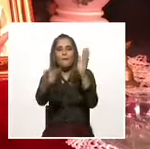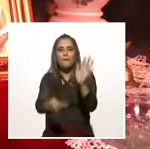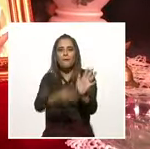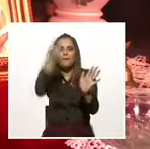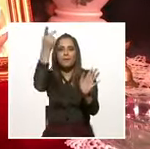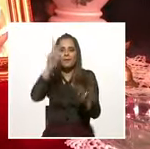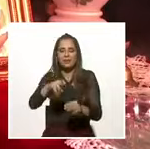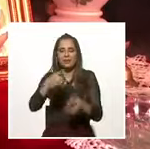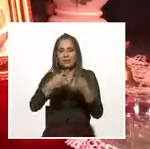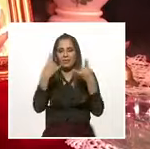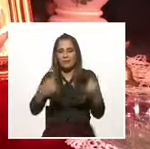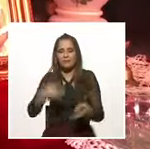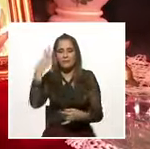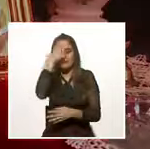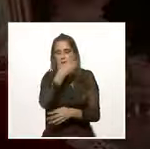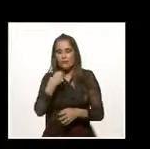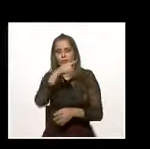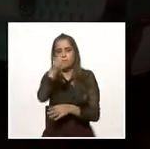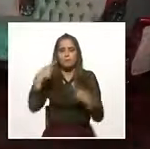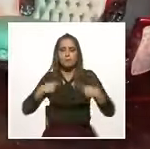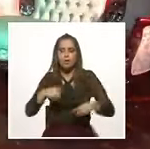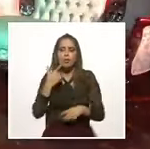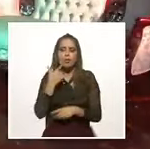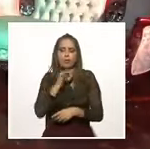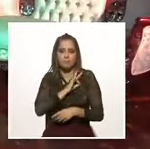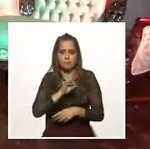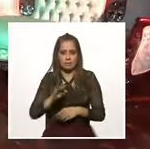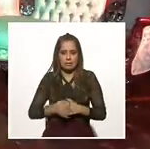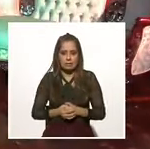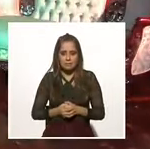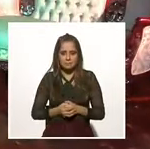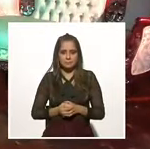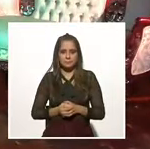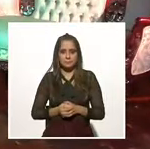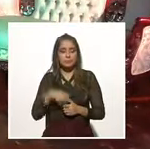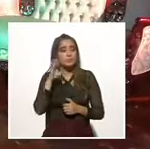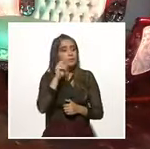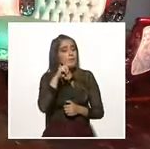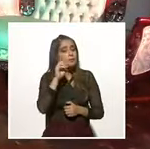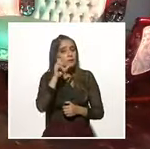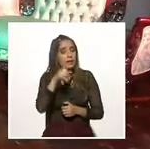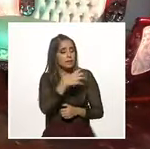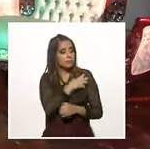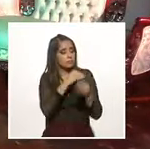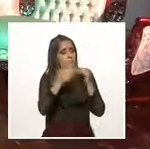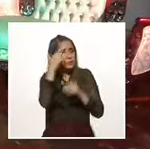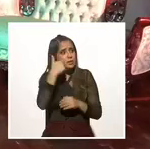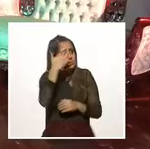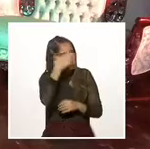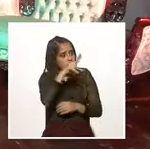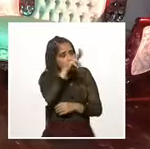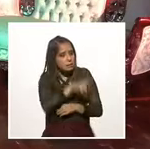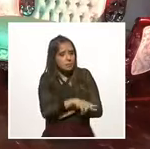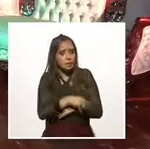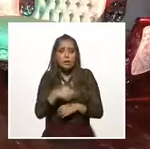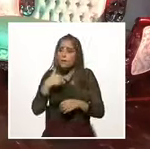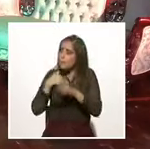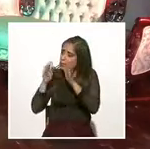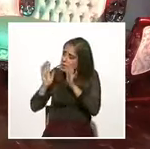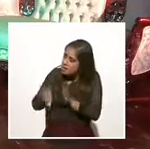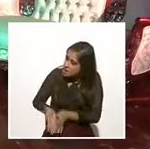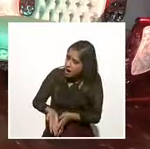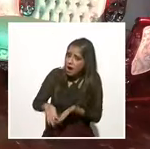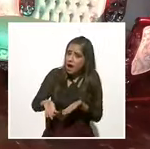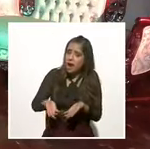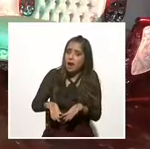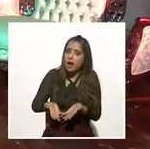conmovedora que tiene un mensaje para todo público. Apriétenles más, coronel. Necesitamos saber la verdad. Ya lo hice, pues. A